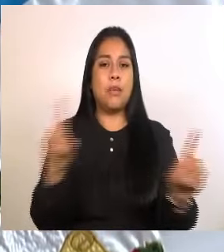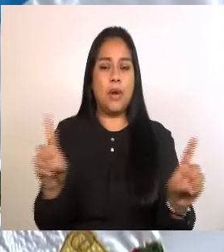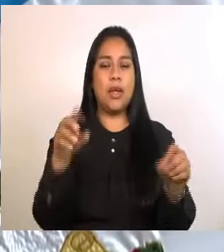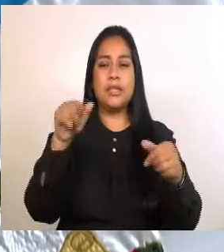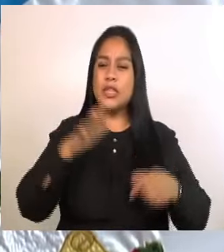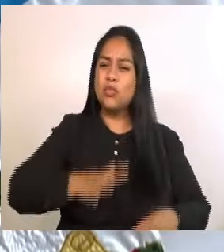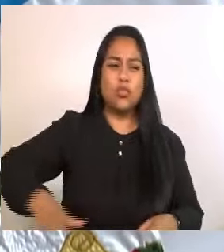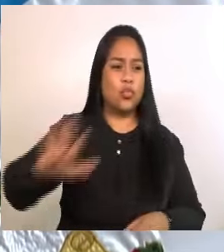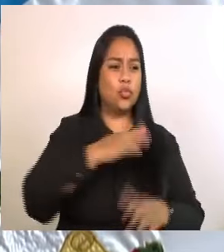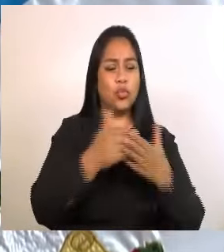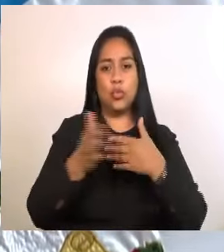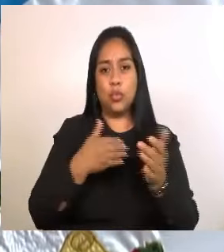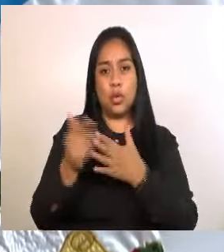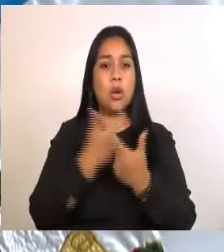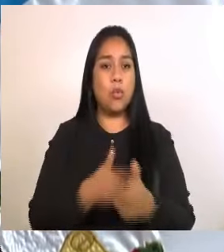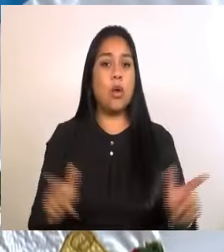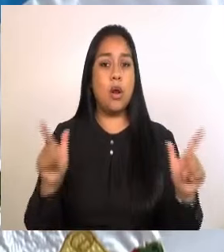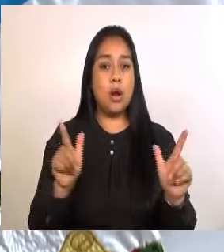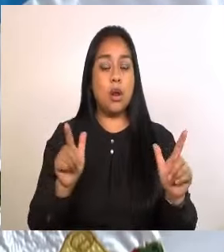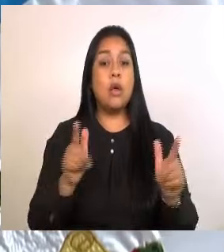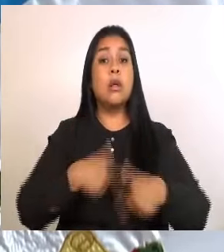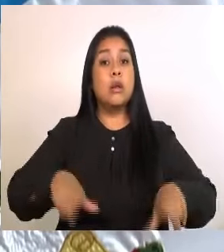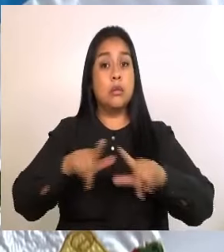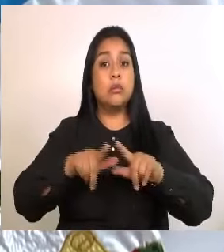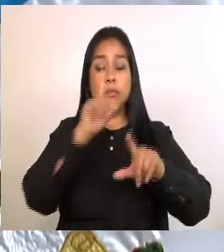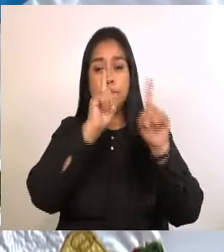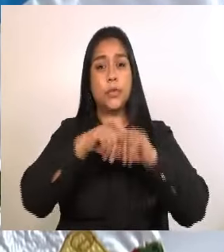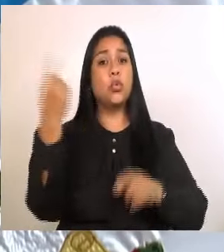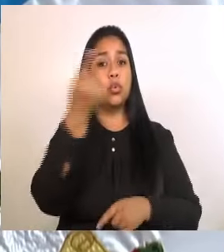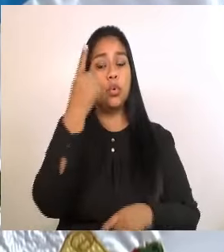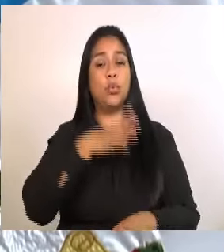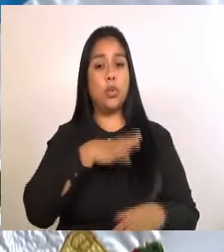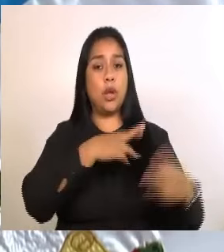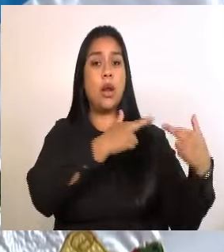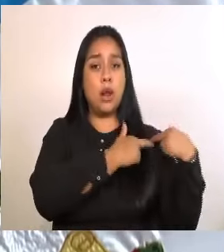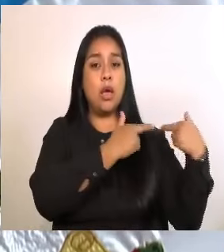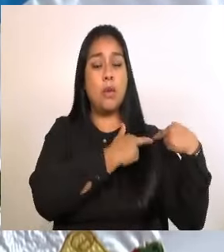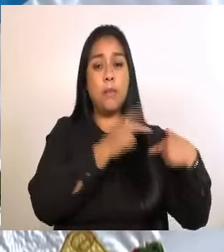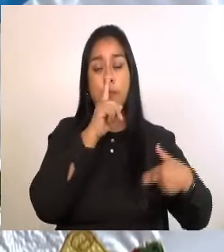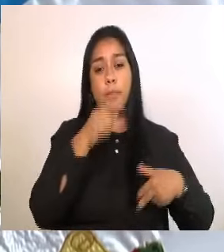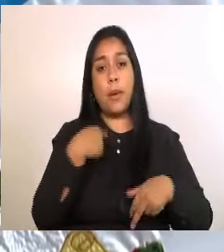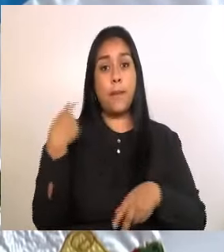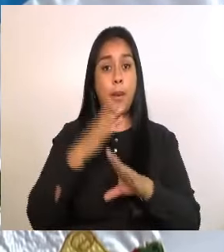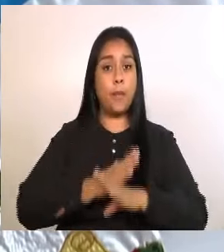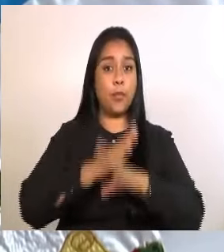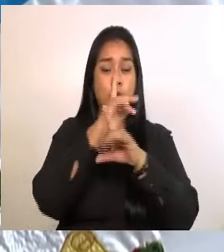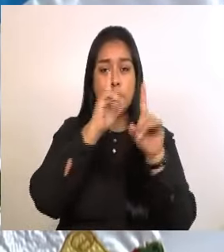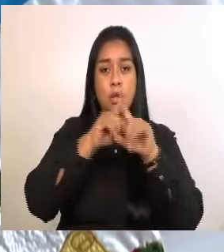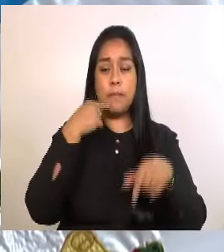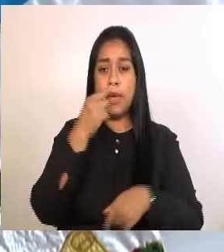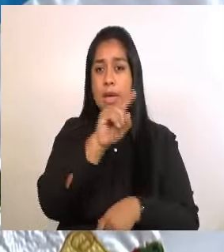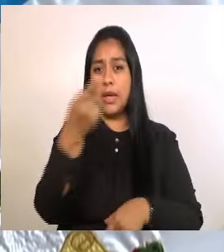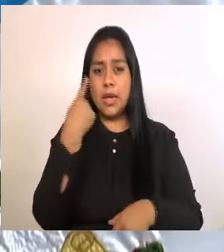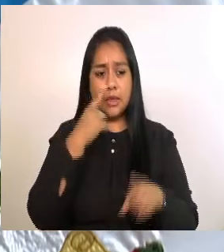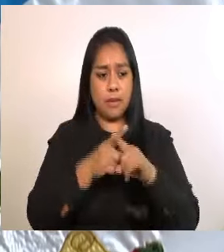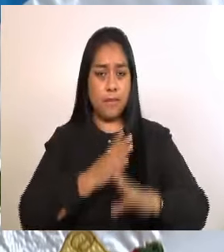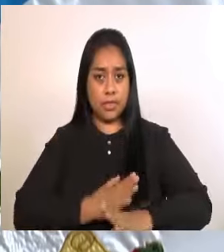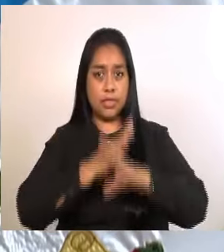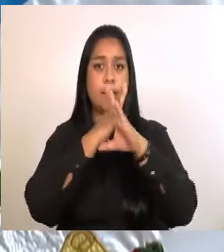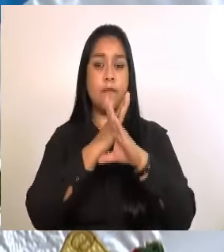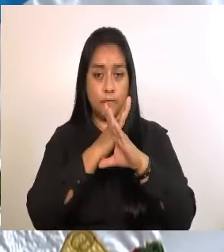todas partes. Todos tenemos una responsabilidad a proteger a los quienes